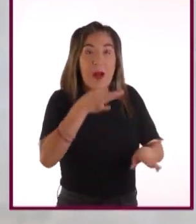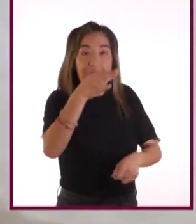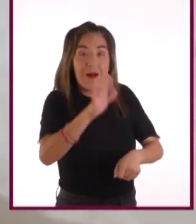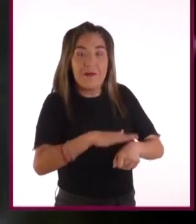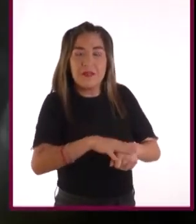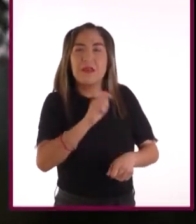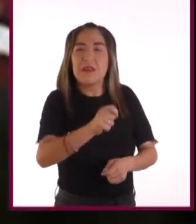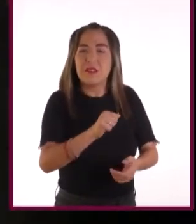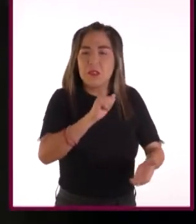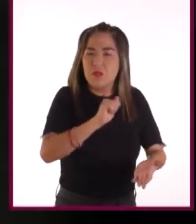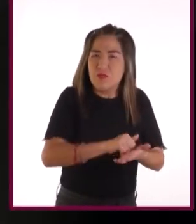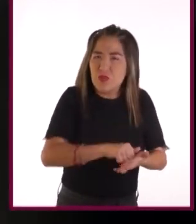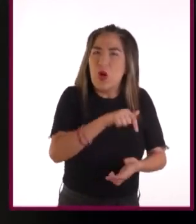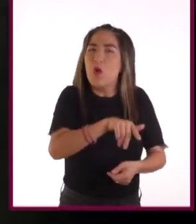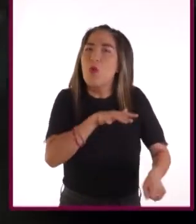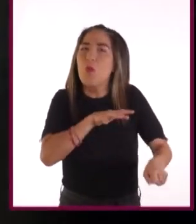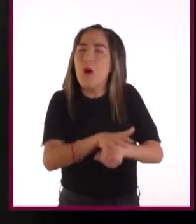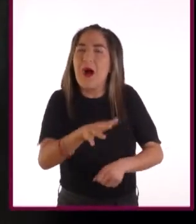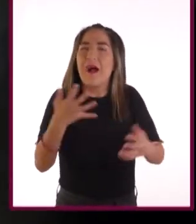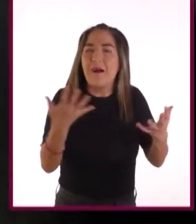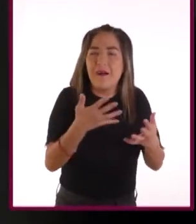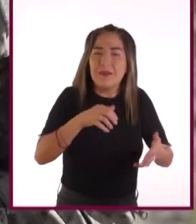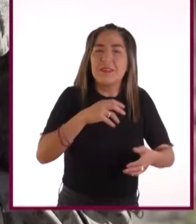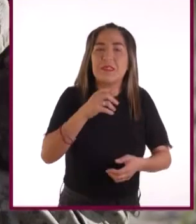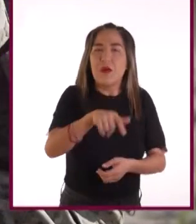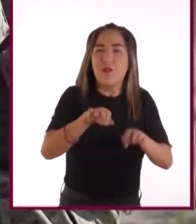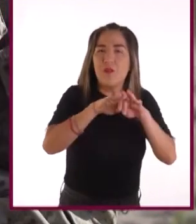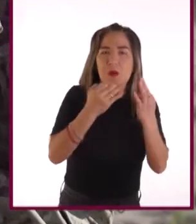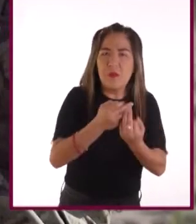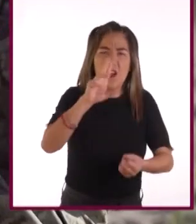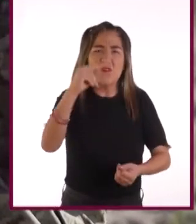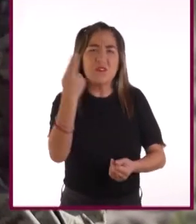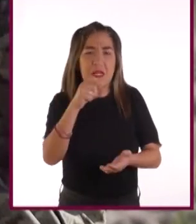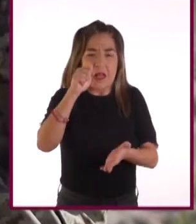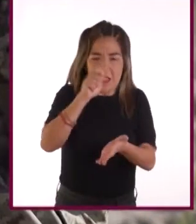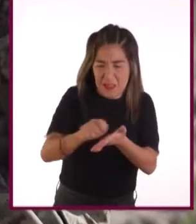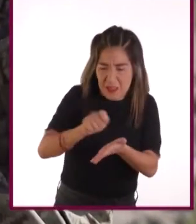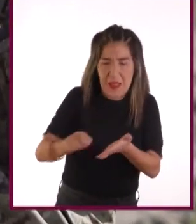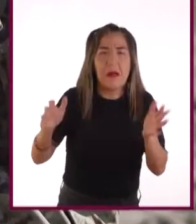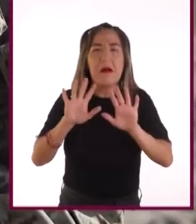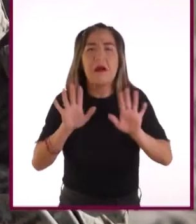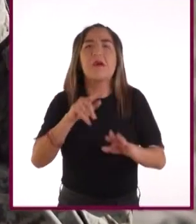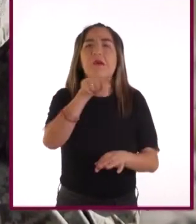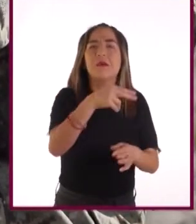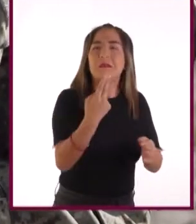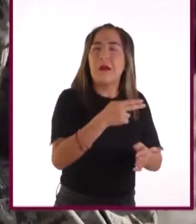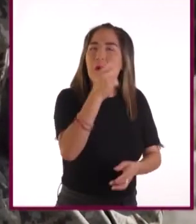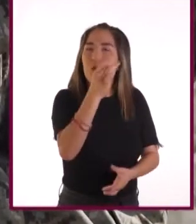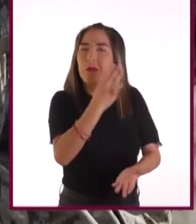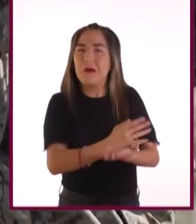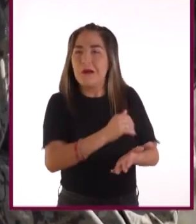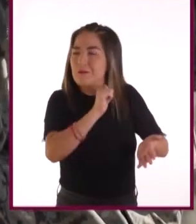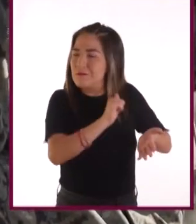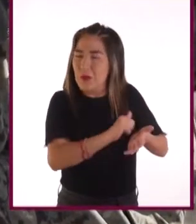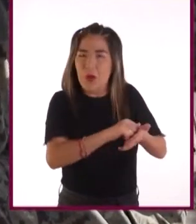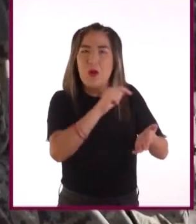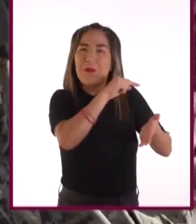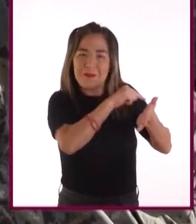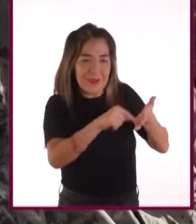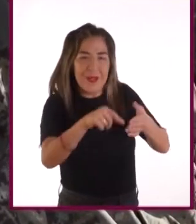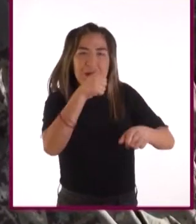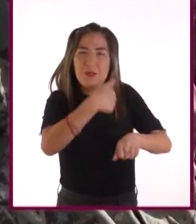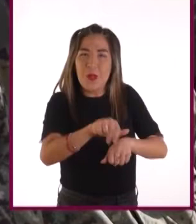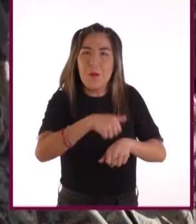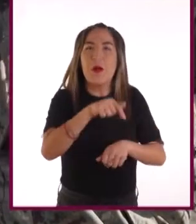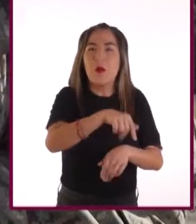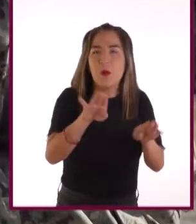rápida y eficiente, o sea, podían saber qué estrategia iban a seguir y no tenían que mandar a alguien directo a la zona de guerra. Y a veces, pues, las personas que